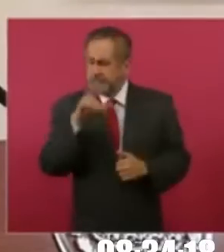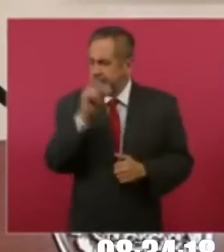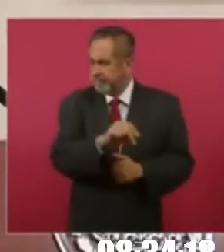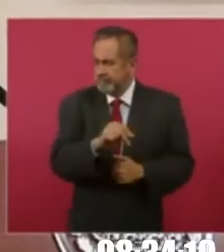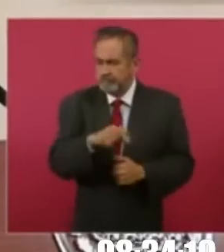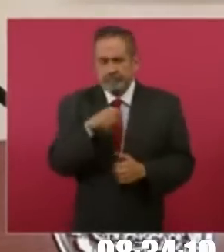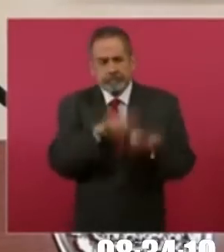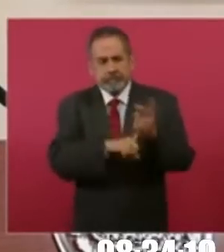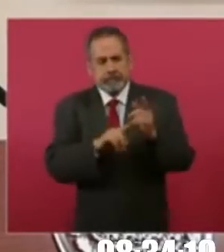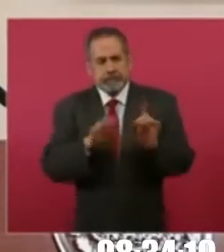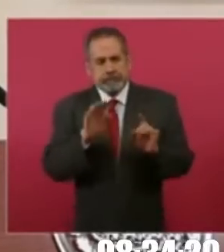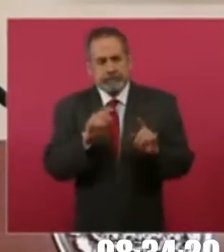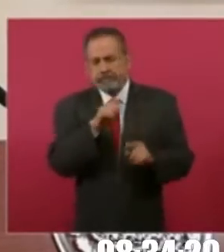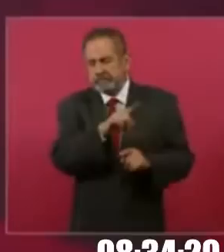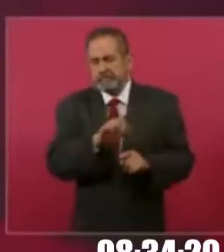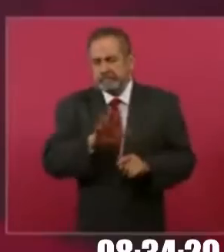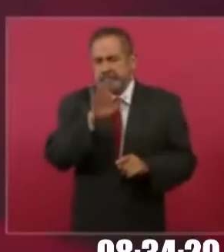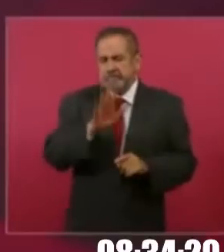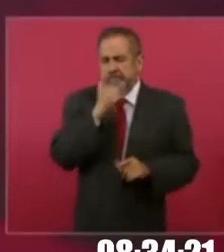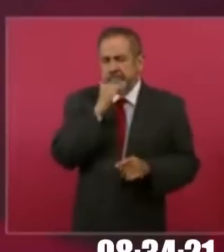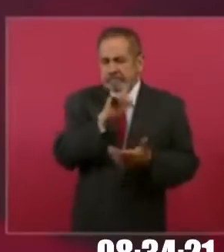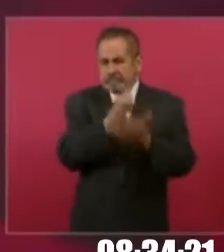a un presunto delincuente